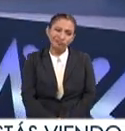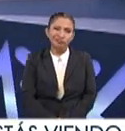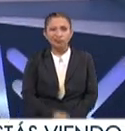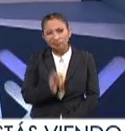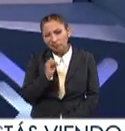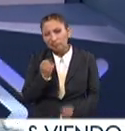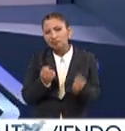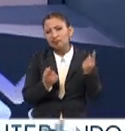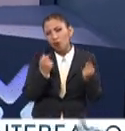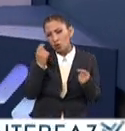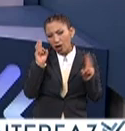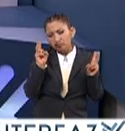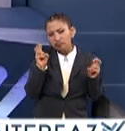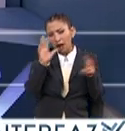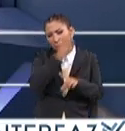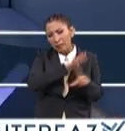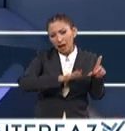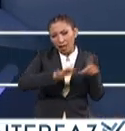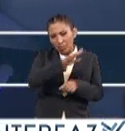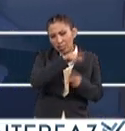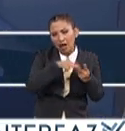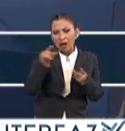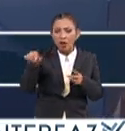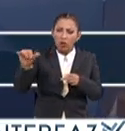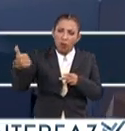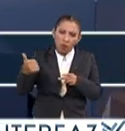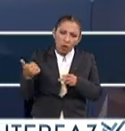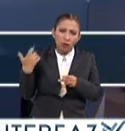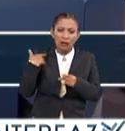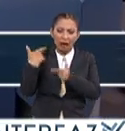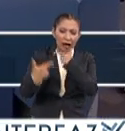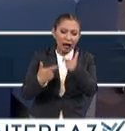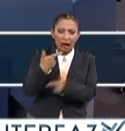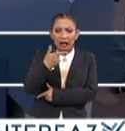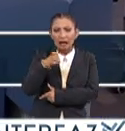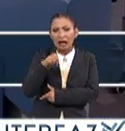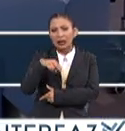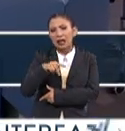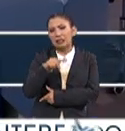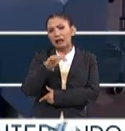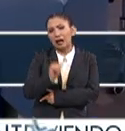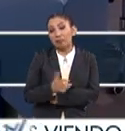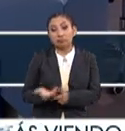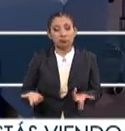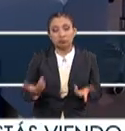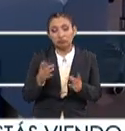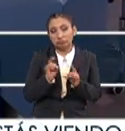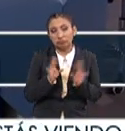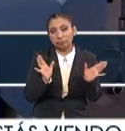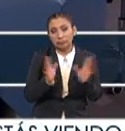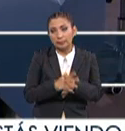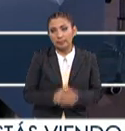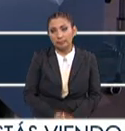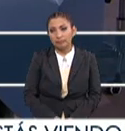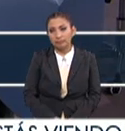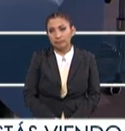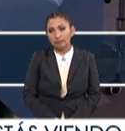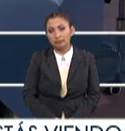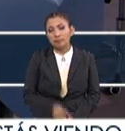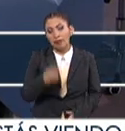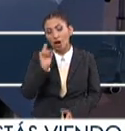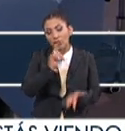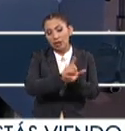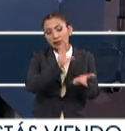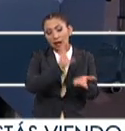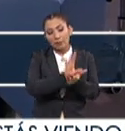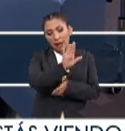Sí, algunas cuestiones ambientales, algunas cuestiones genéticas, no sé. Pero bueno,